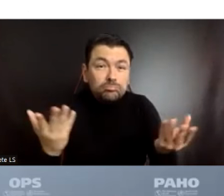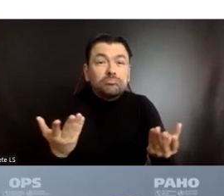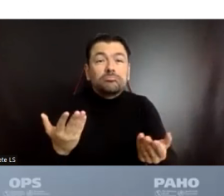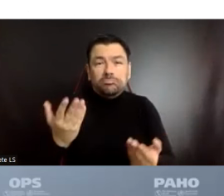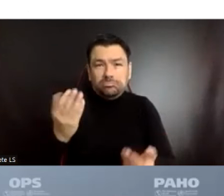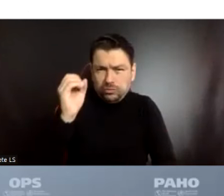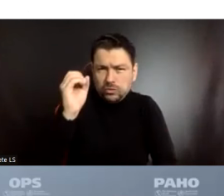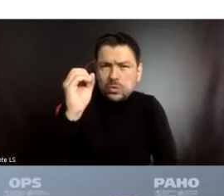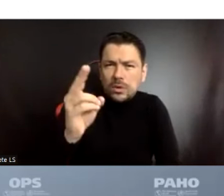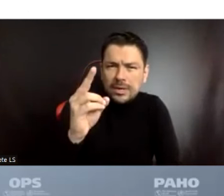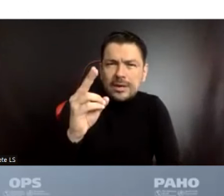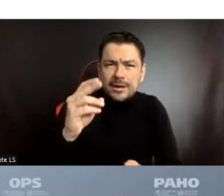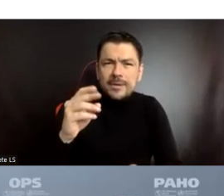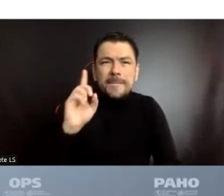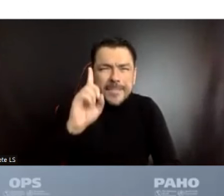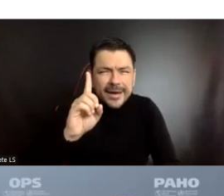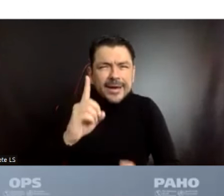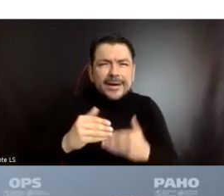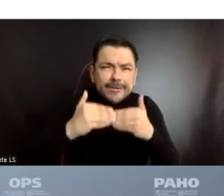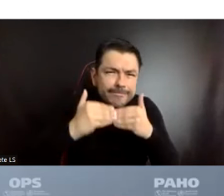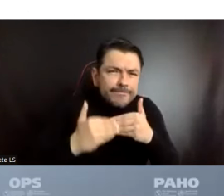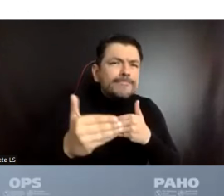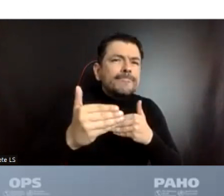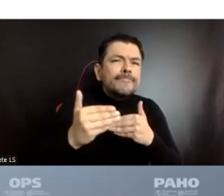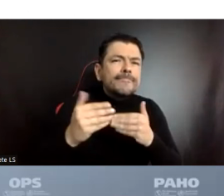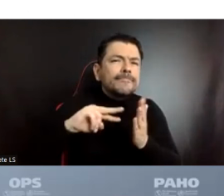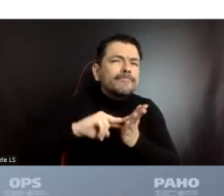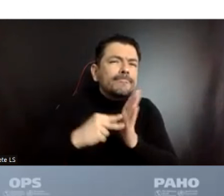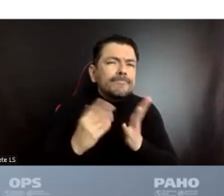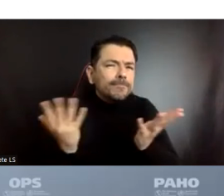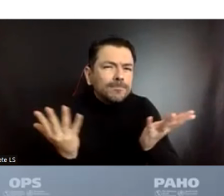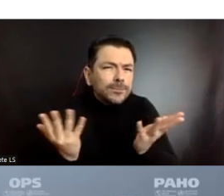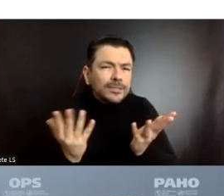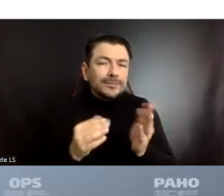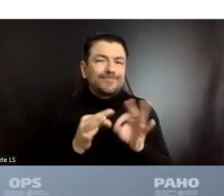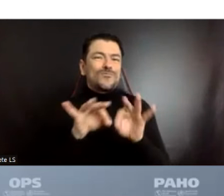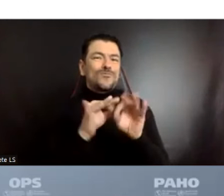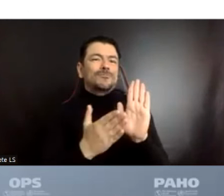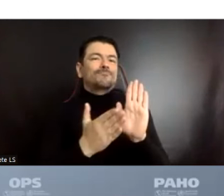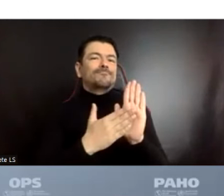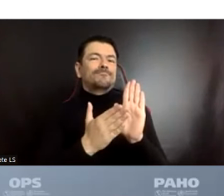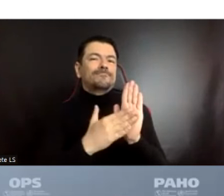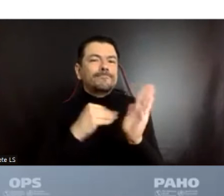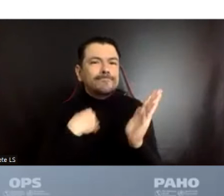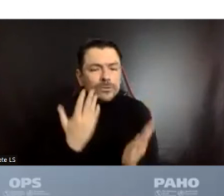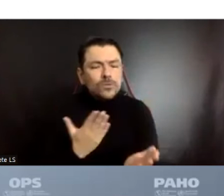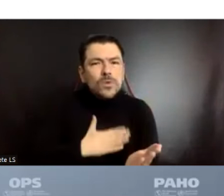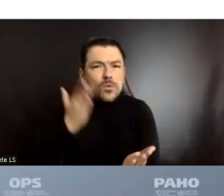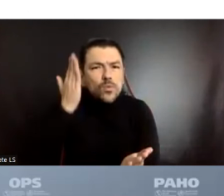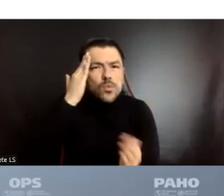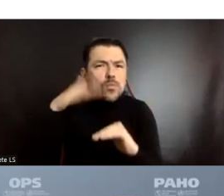resiliencia, estamos hablando de evidencia, de una revisión sistemática que sea relevante para